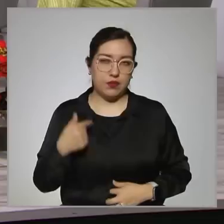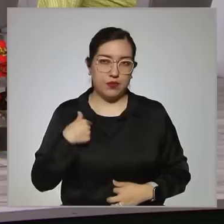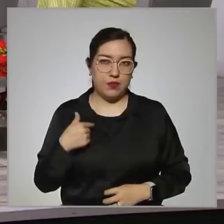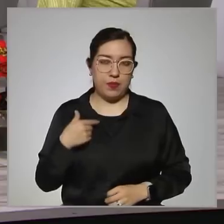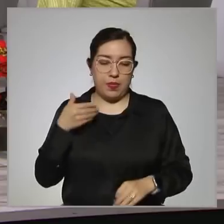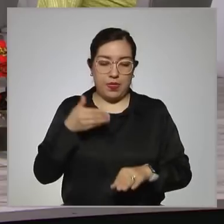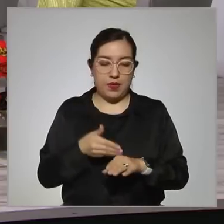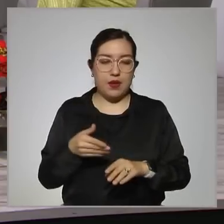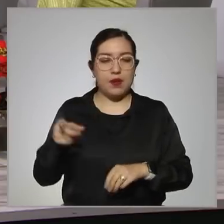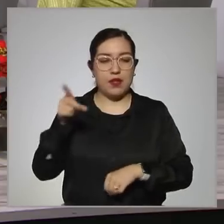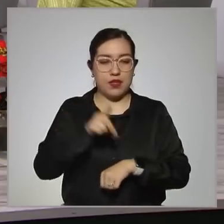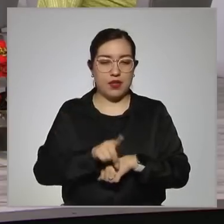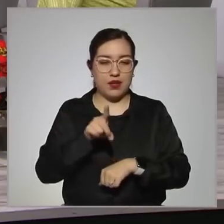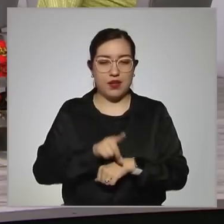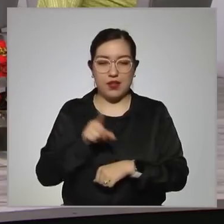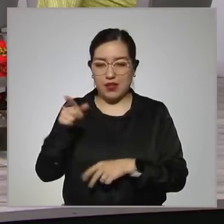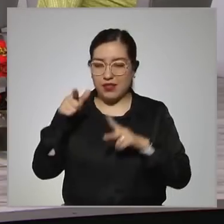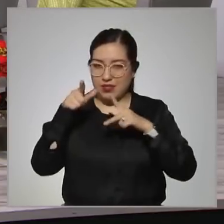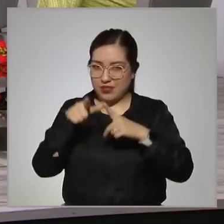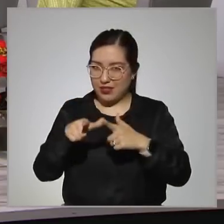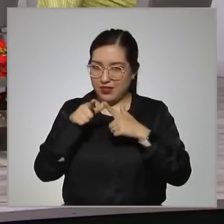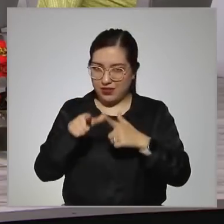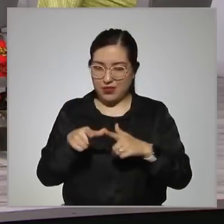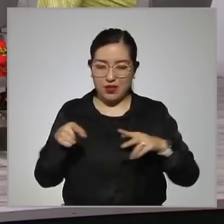los días darle una vuelta al Parque Hundido.